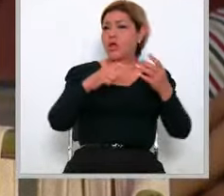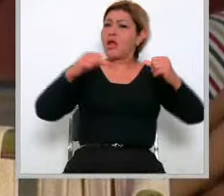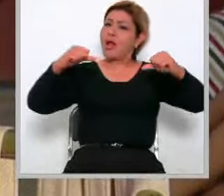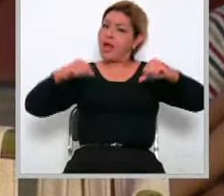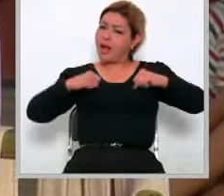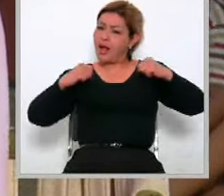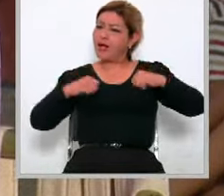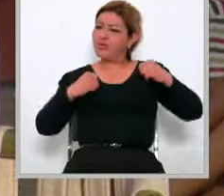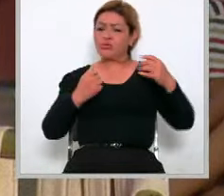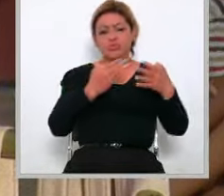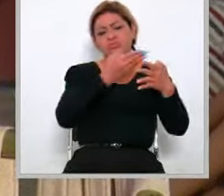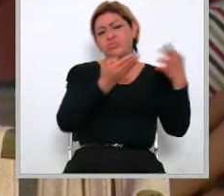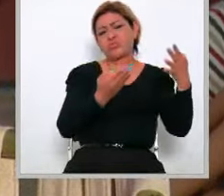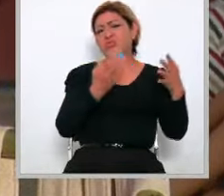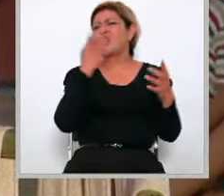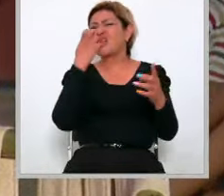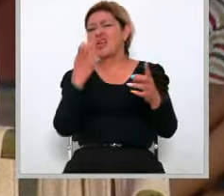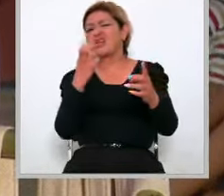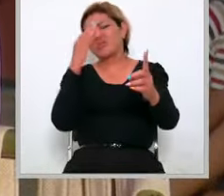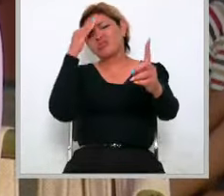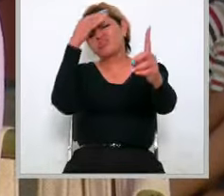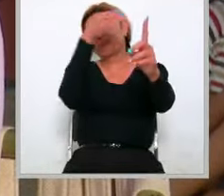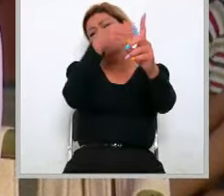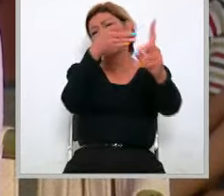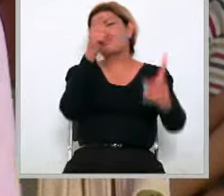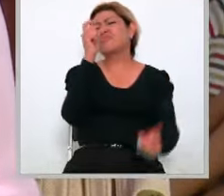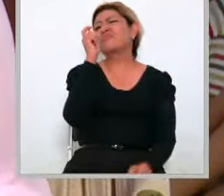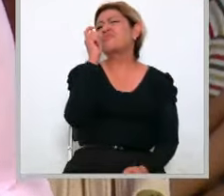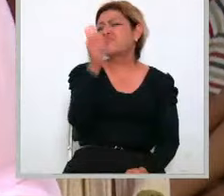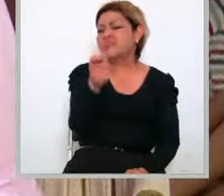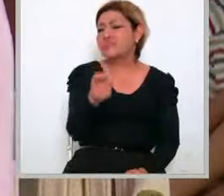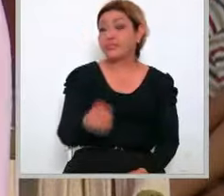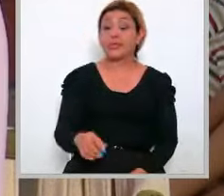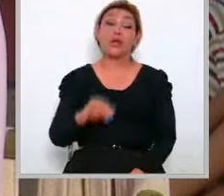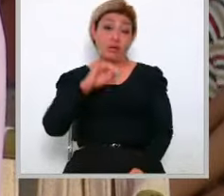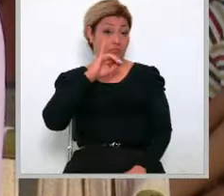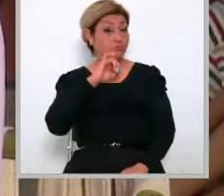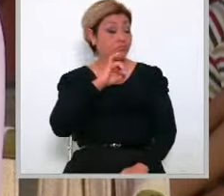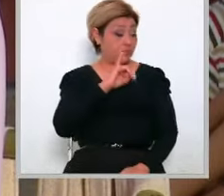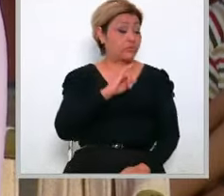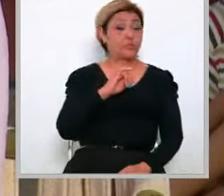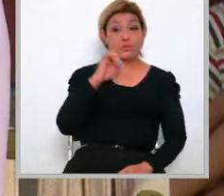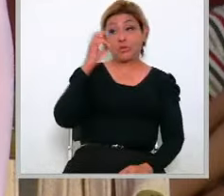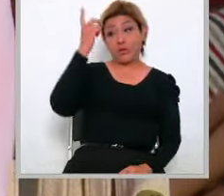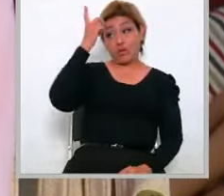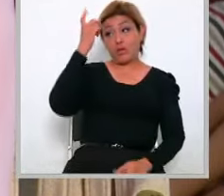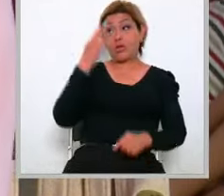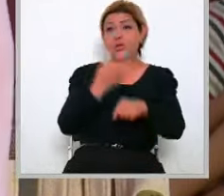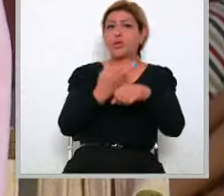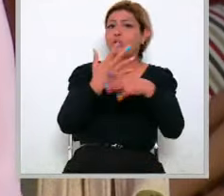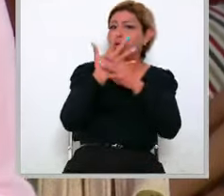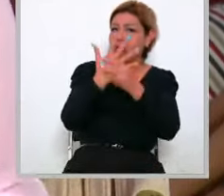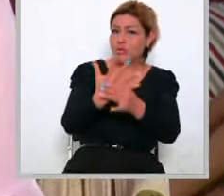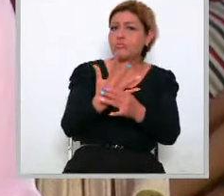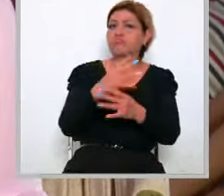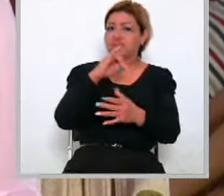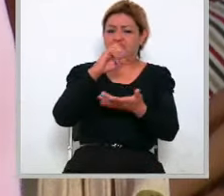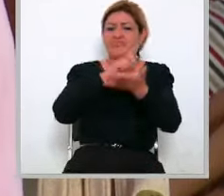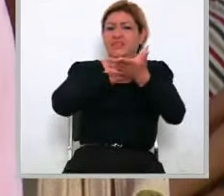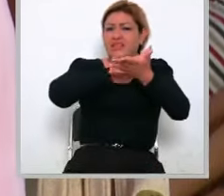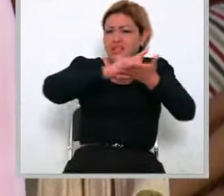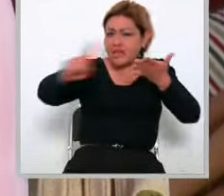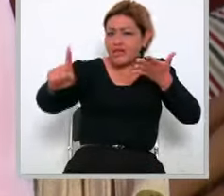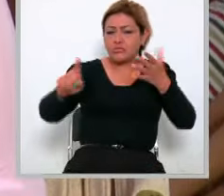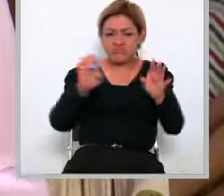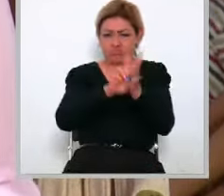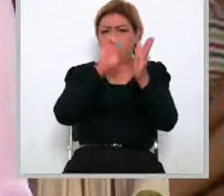protección de los derechos de las niñas, niños y adolescentes. Por ejemplo, los niños tienen derecho a la